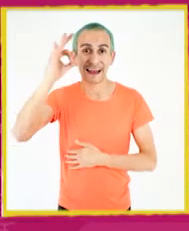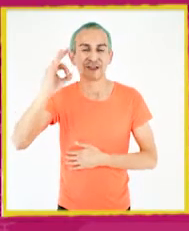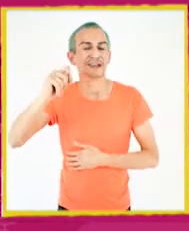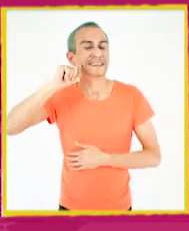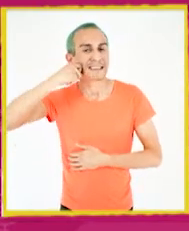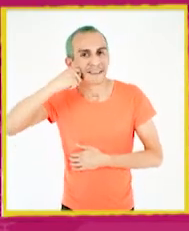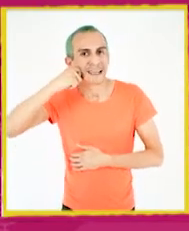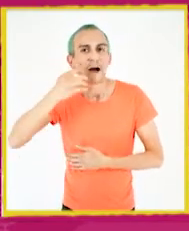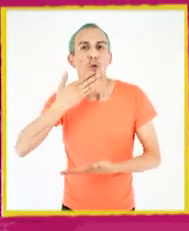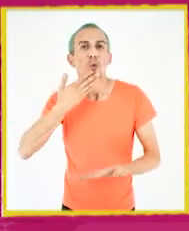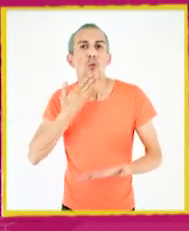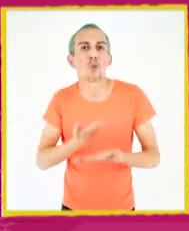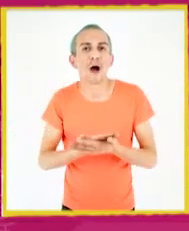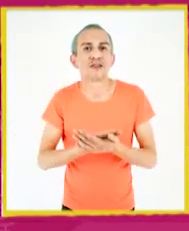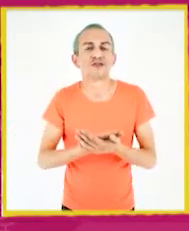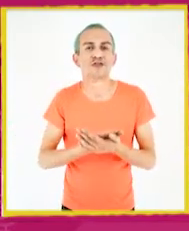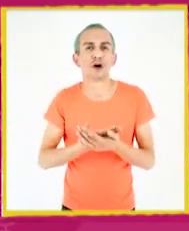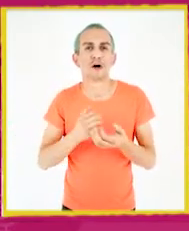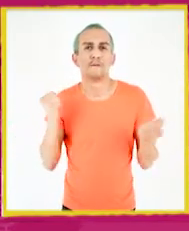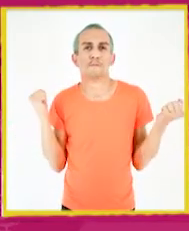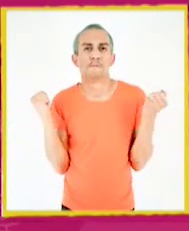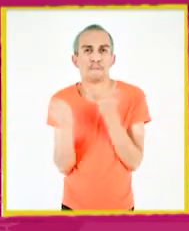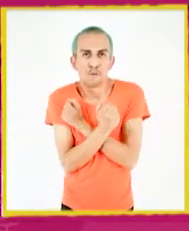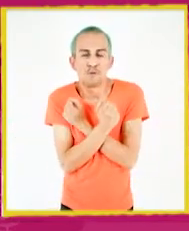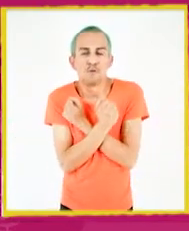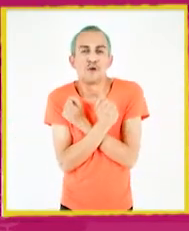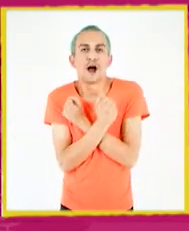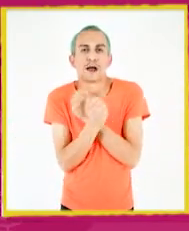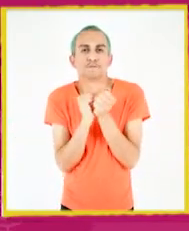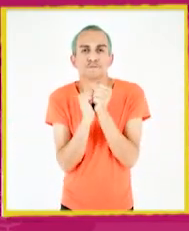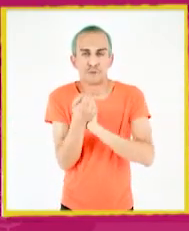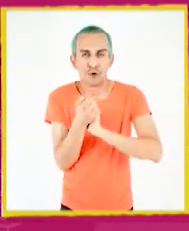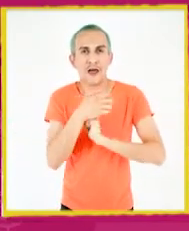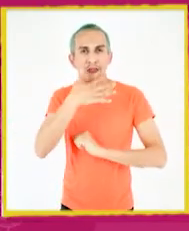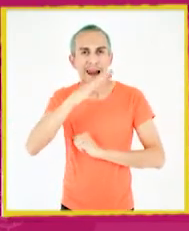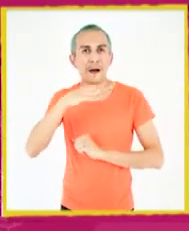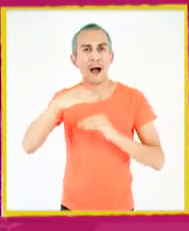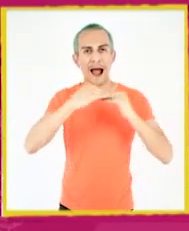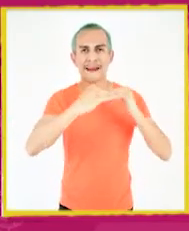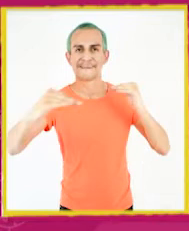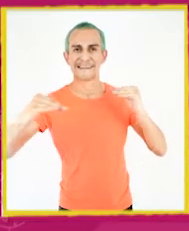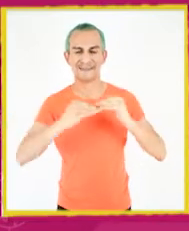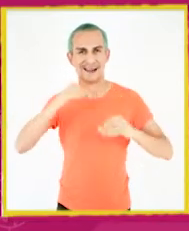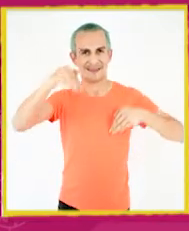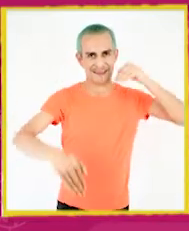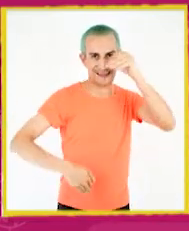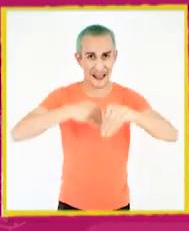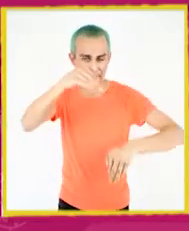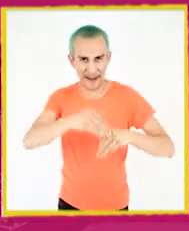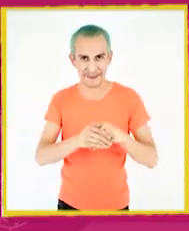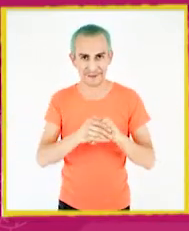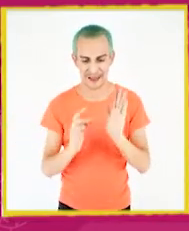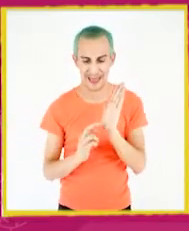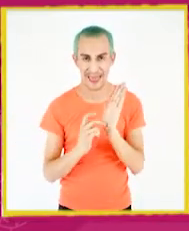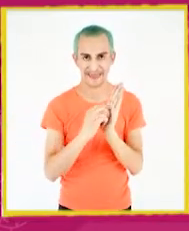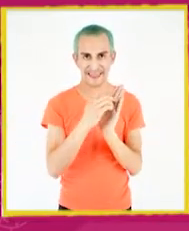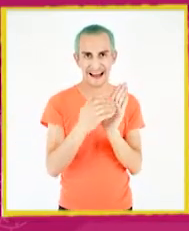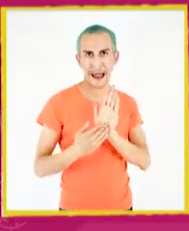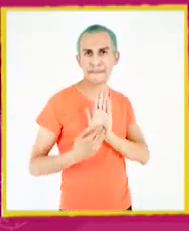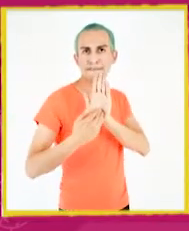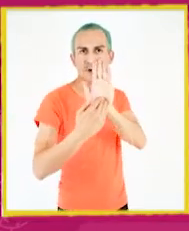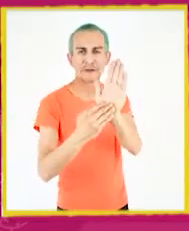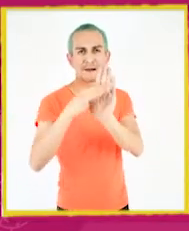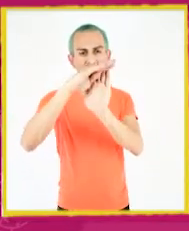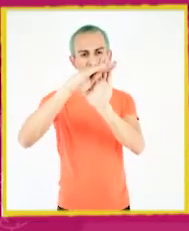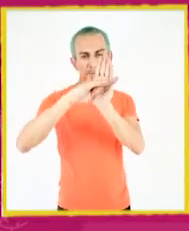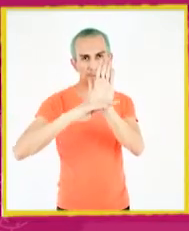Celsius equivalía a la temperatura de congelación del agua a nivel del mar. La escala, por tanto,